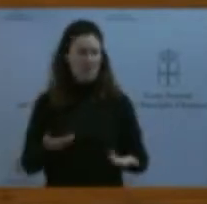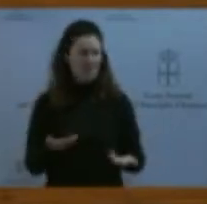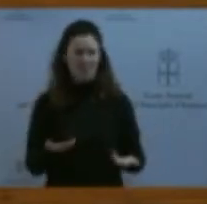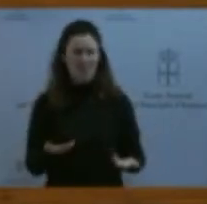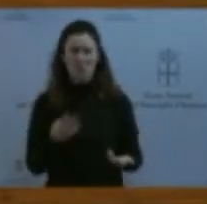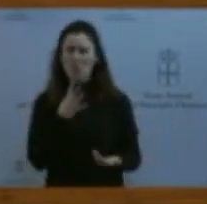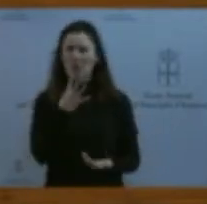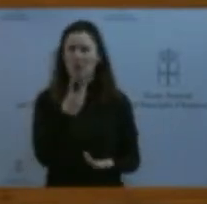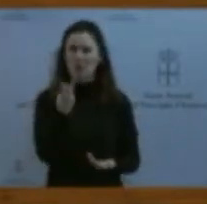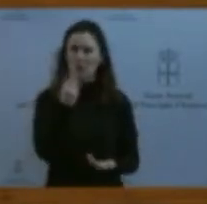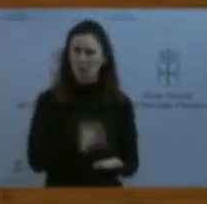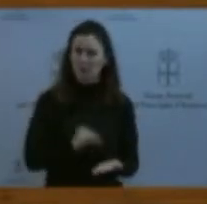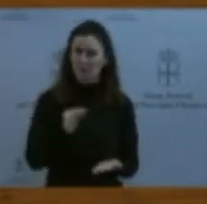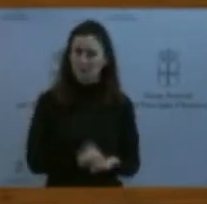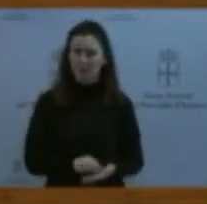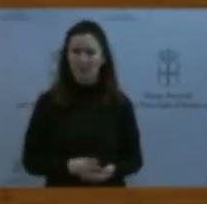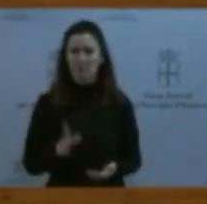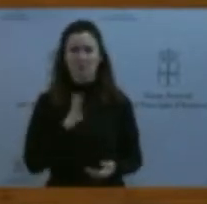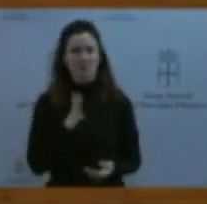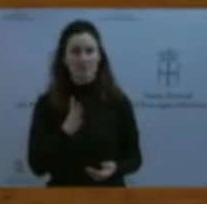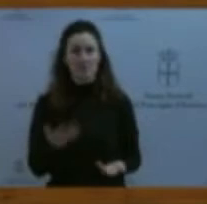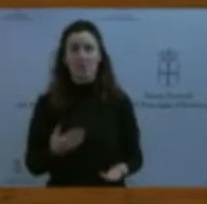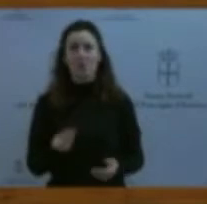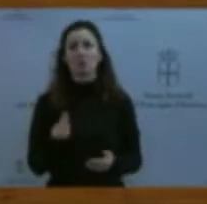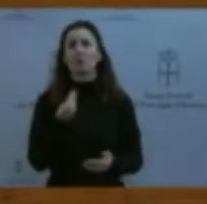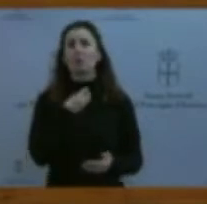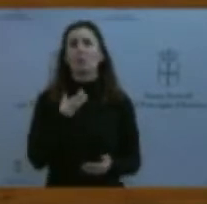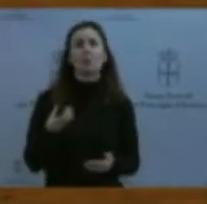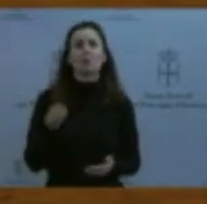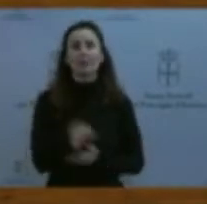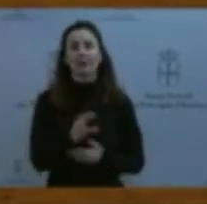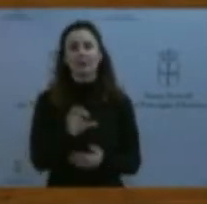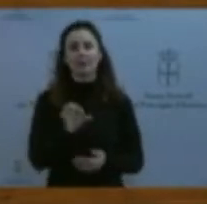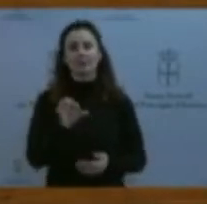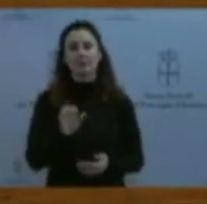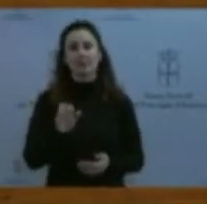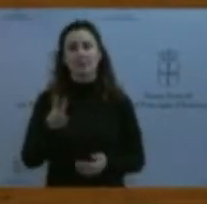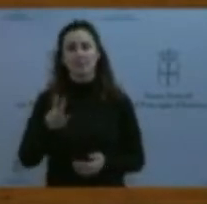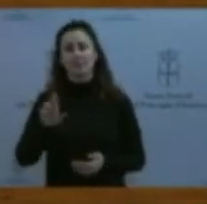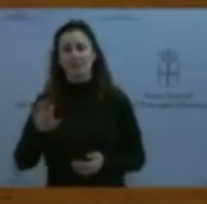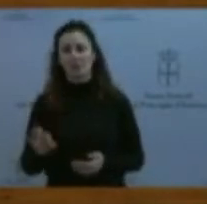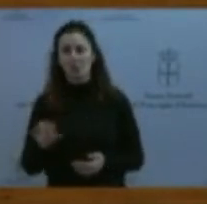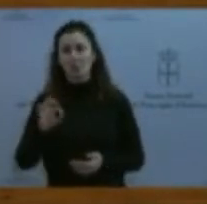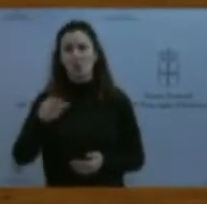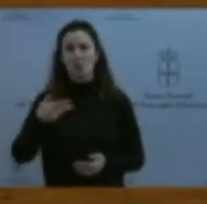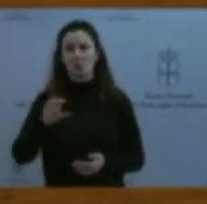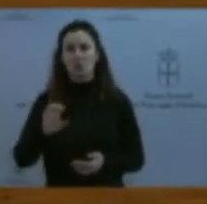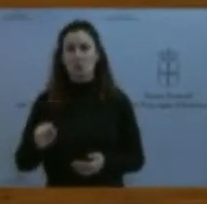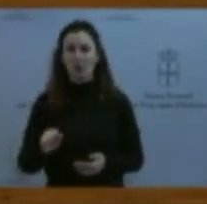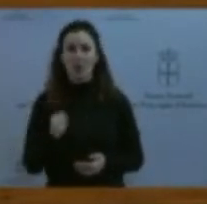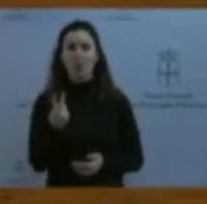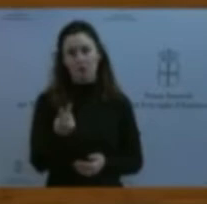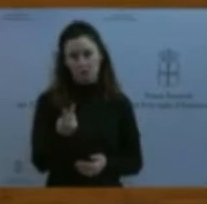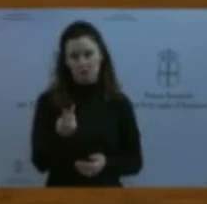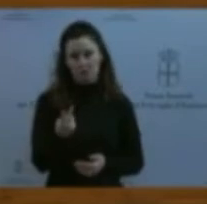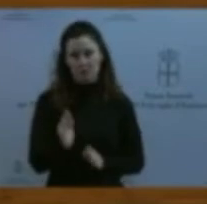Las becas Severo Ochoa, ¿cuántas becas se han comido ustedes? ¿Cuántas convocatorias? 2 convocatorias en los últimos años. ¿A cuántas personas han dejado